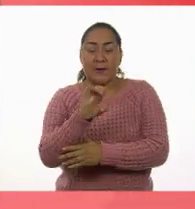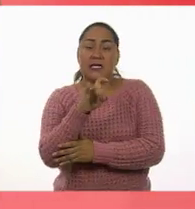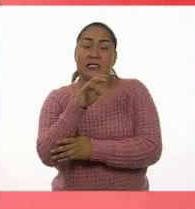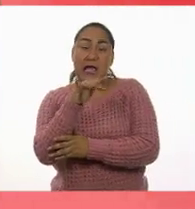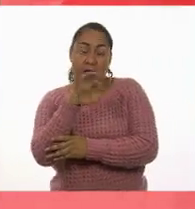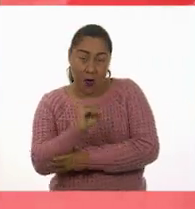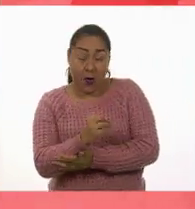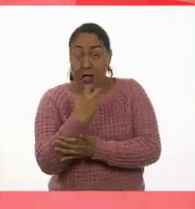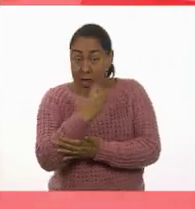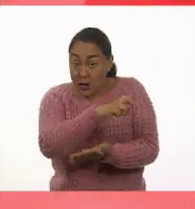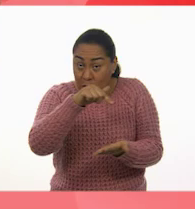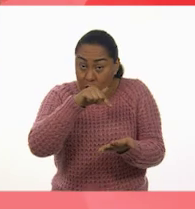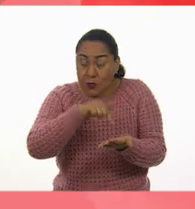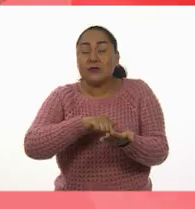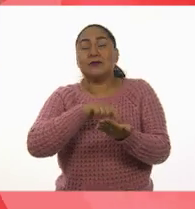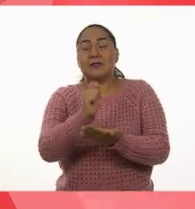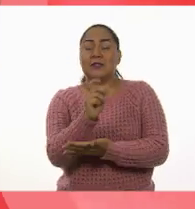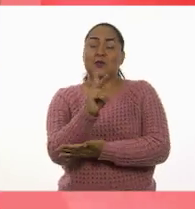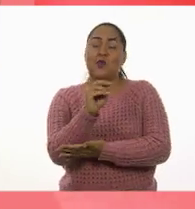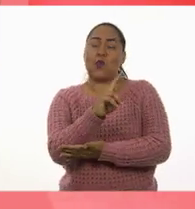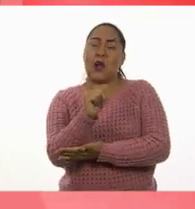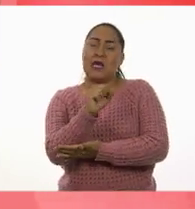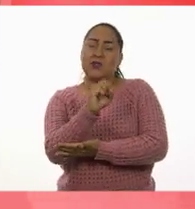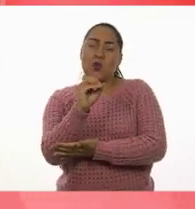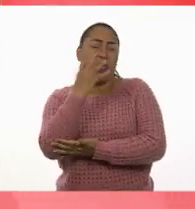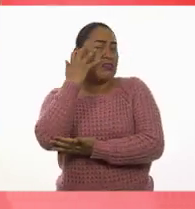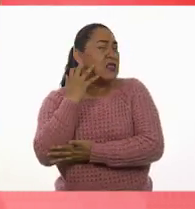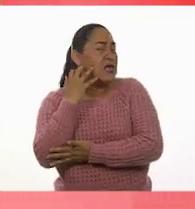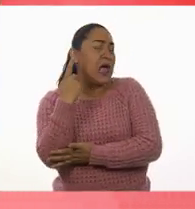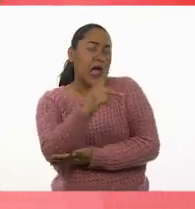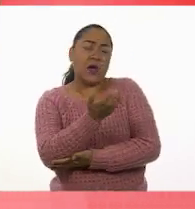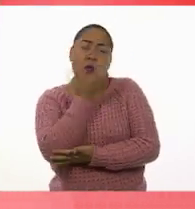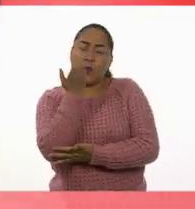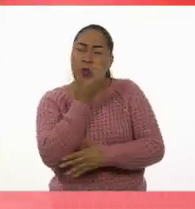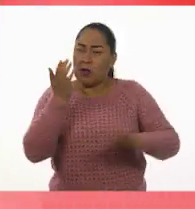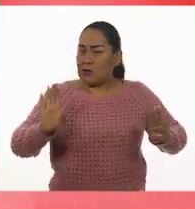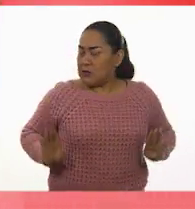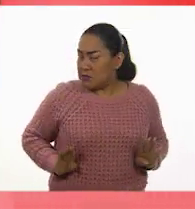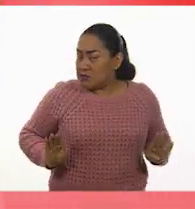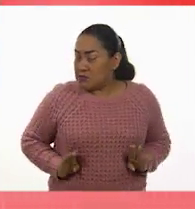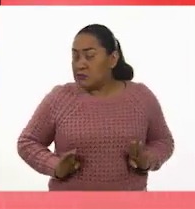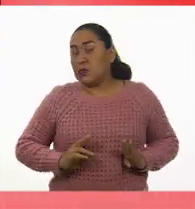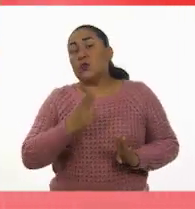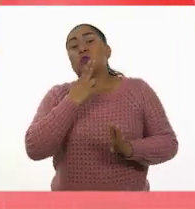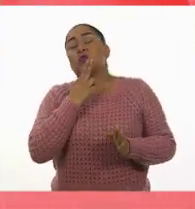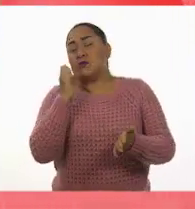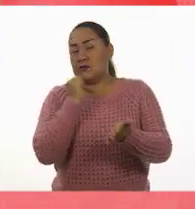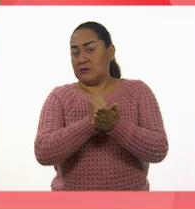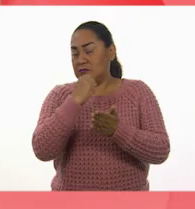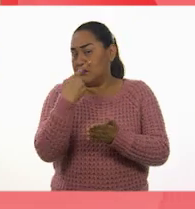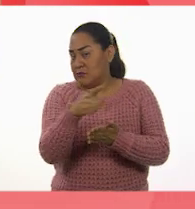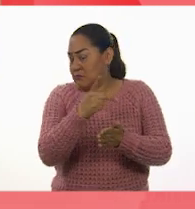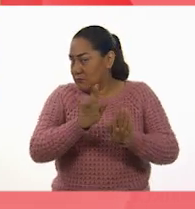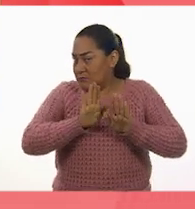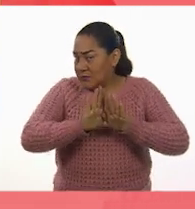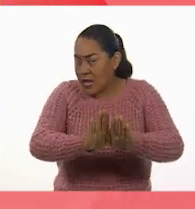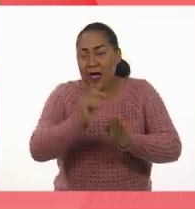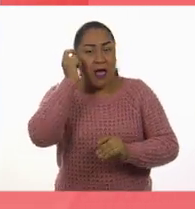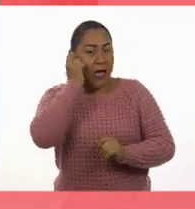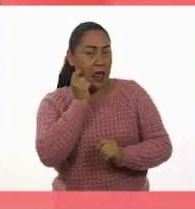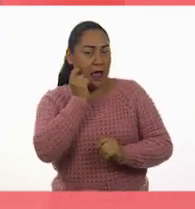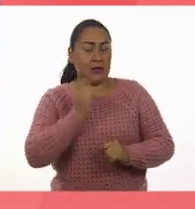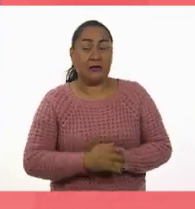donde se lleva a cabo el Porrazo del Tigre, una tradición popular considerada Patrimonio Cultural Intangible de